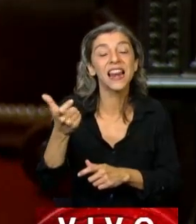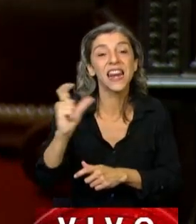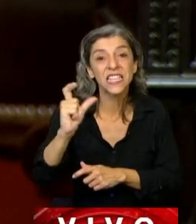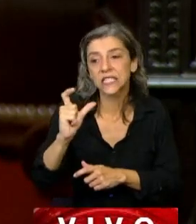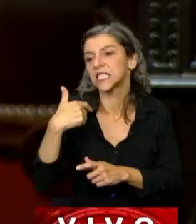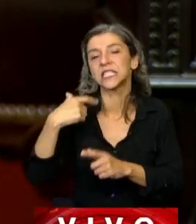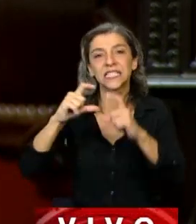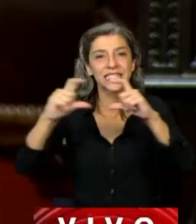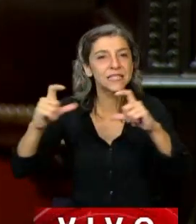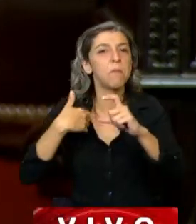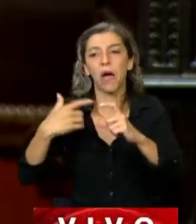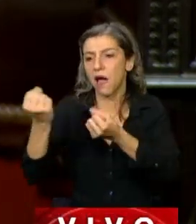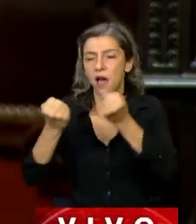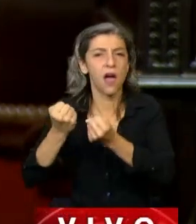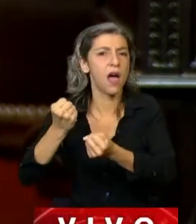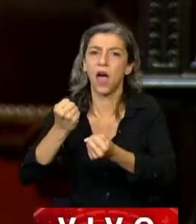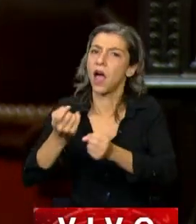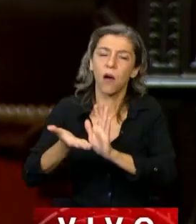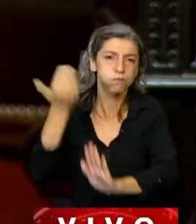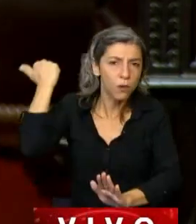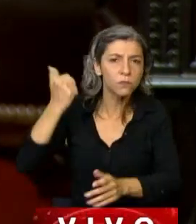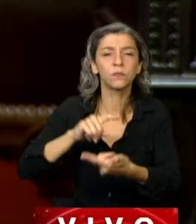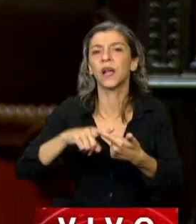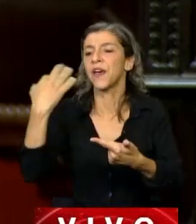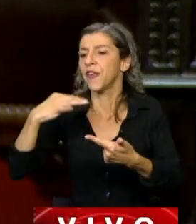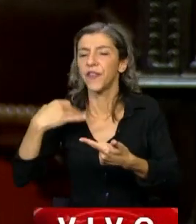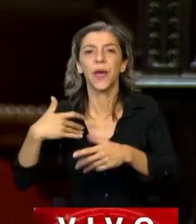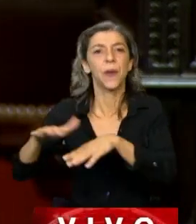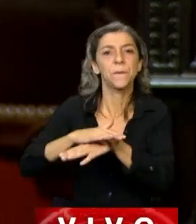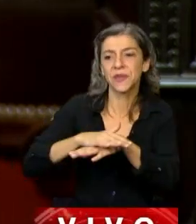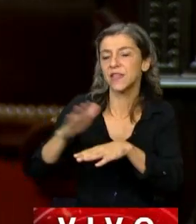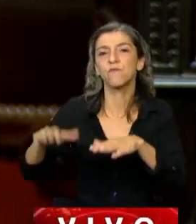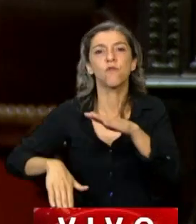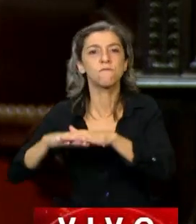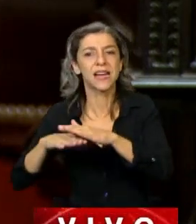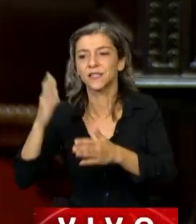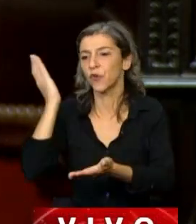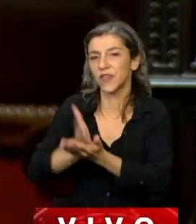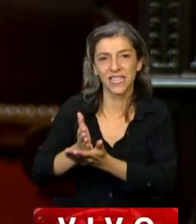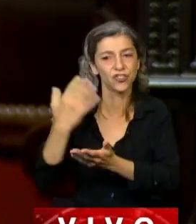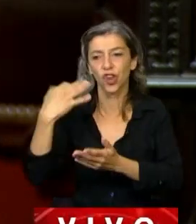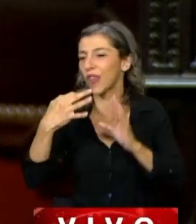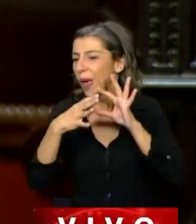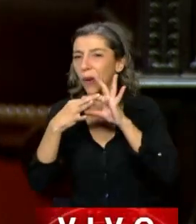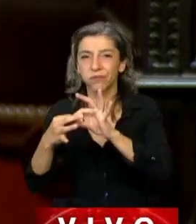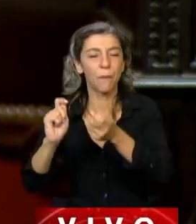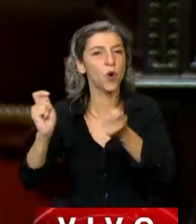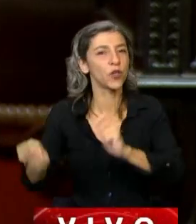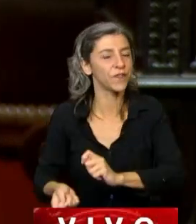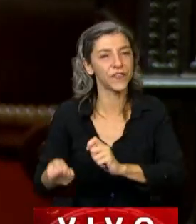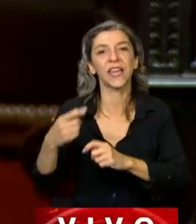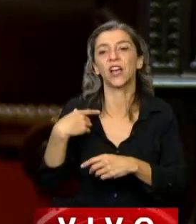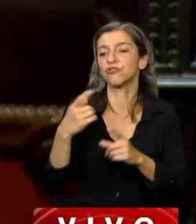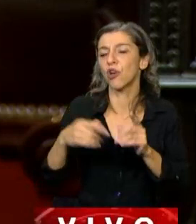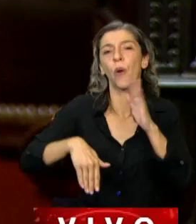los mínimos y los máximos y que sean concurrentes con otras sanciones, terminar con la posibilidad de que la